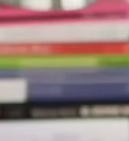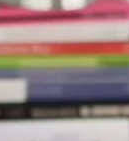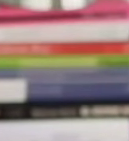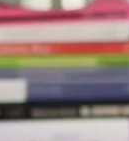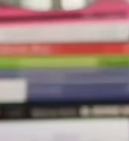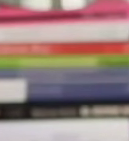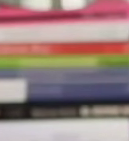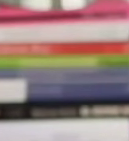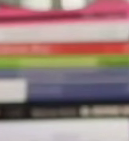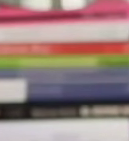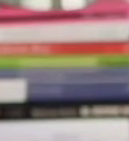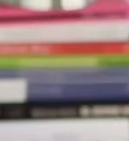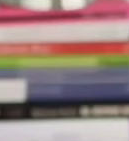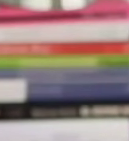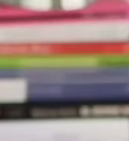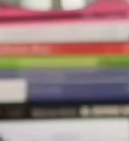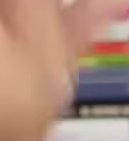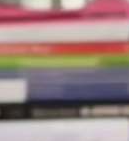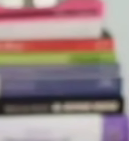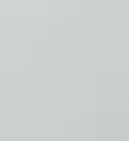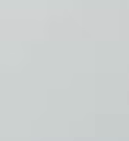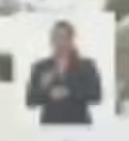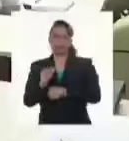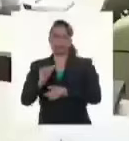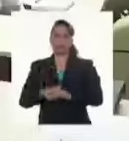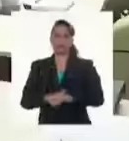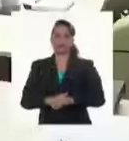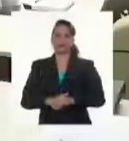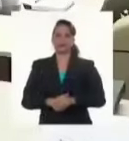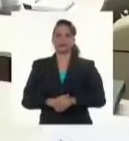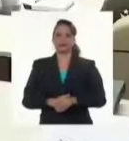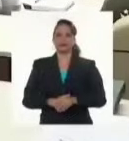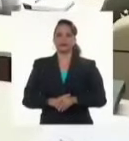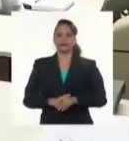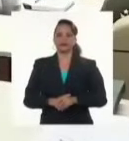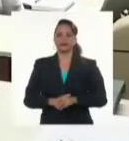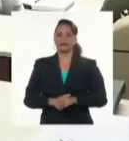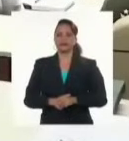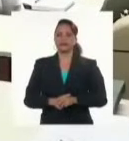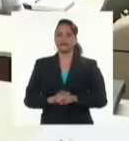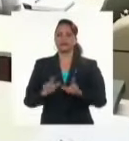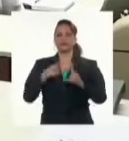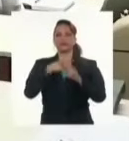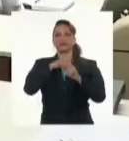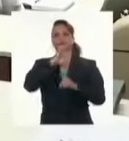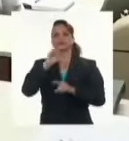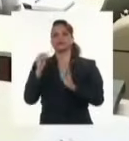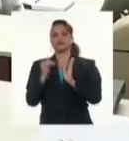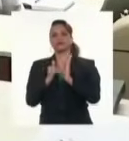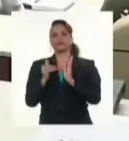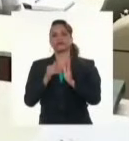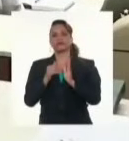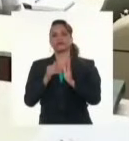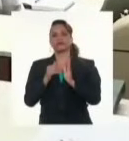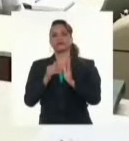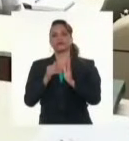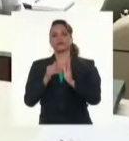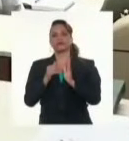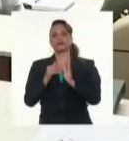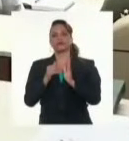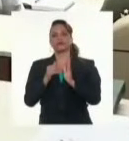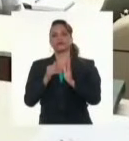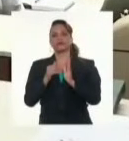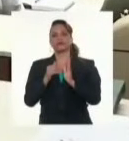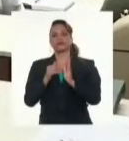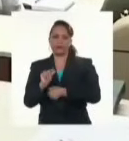veremos negras no Oigan que aquí se pra nuevamente más de 60,000 propuestas fueron realizadas ya ya ya